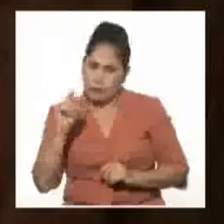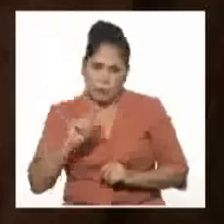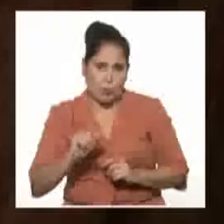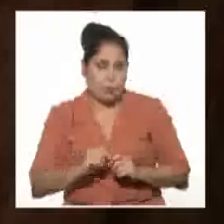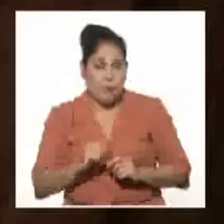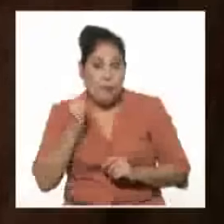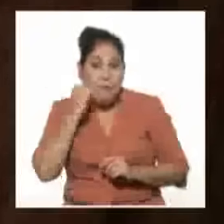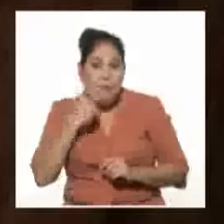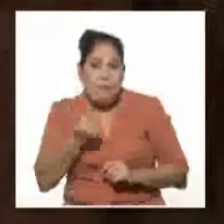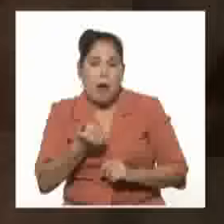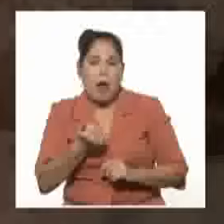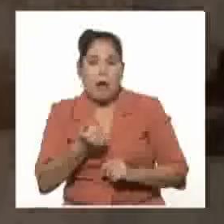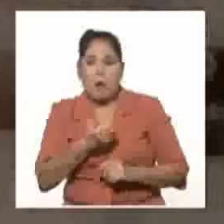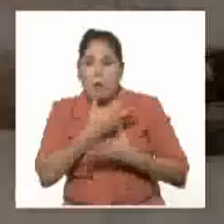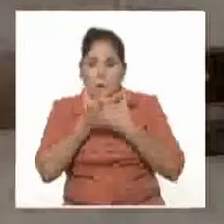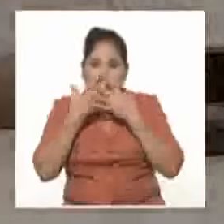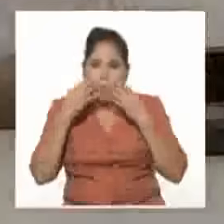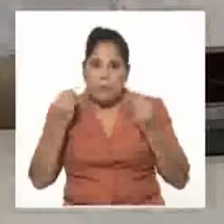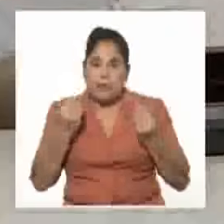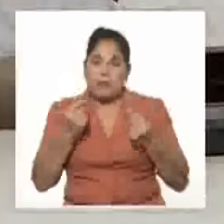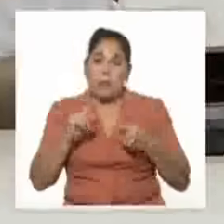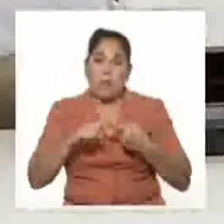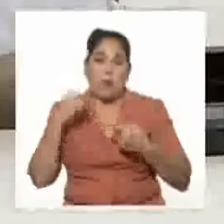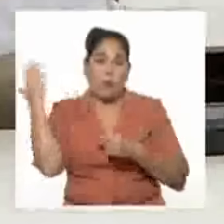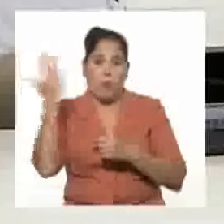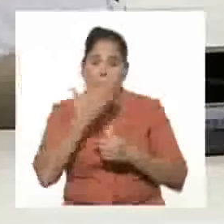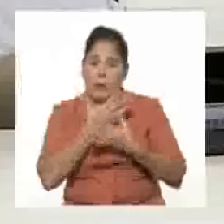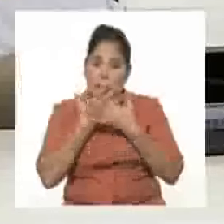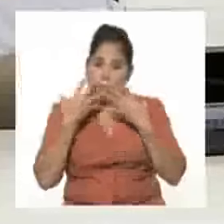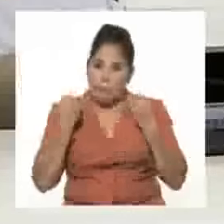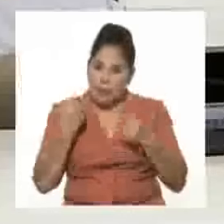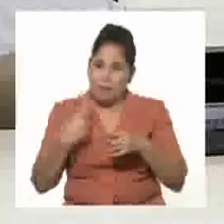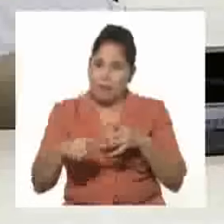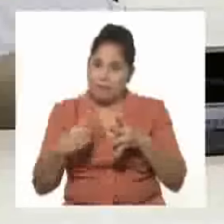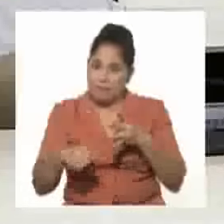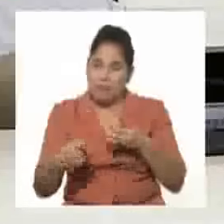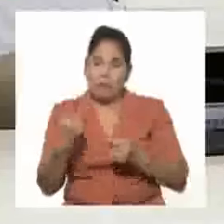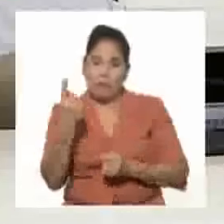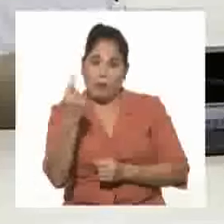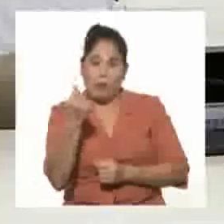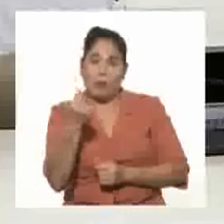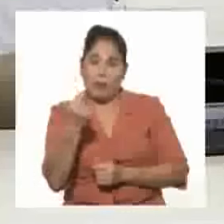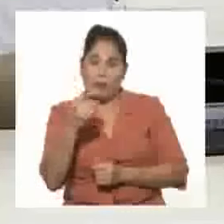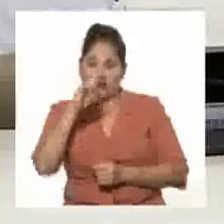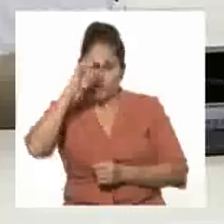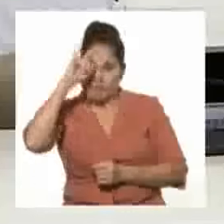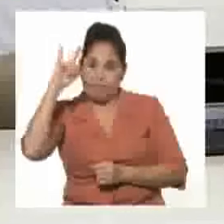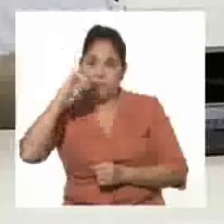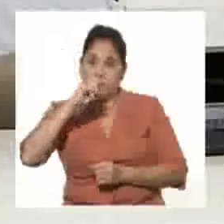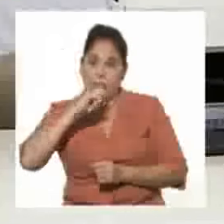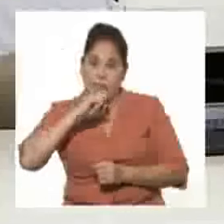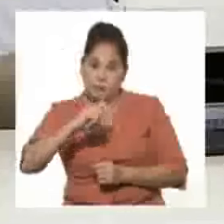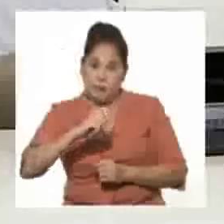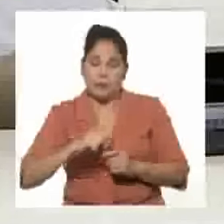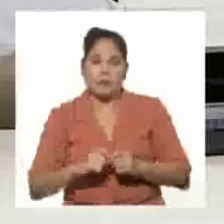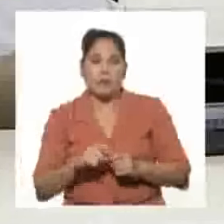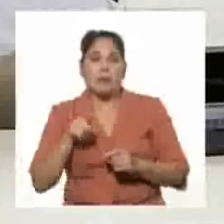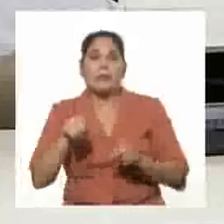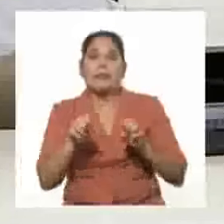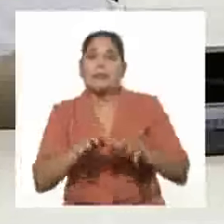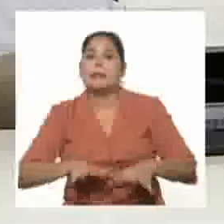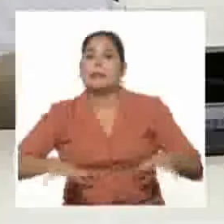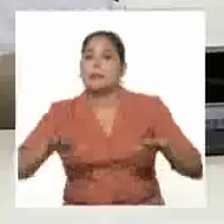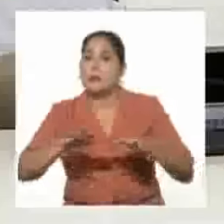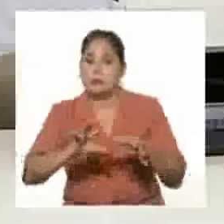agregar las costosas pérdidas provocadas por el devastador paso del huracán Melissa. Esta situación, indudablemente